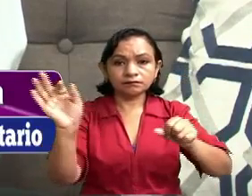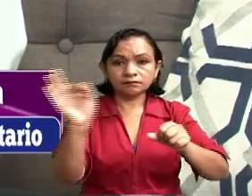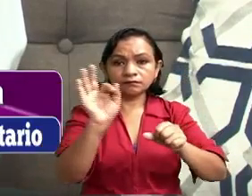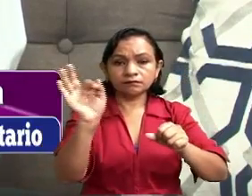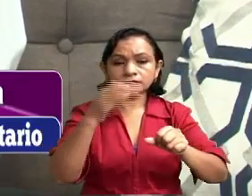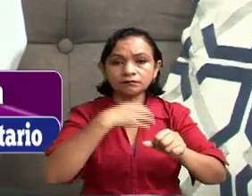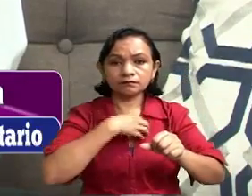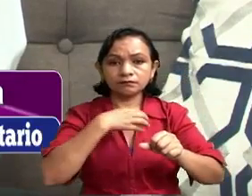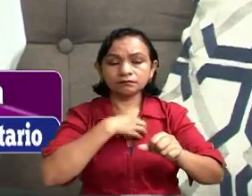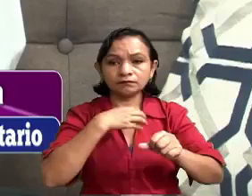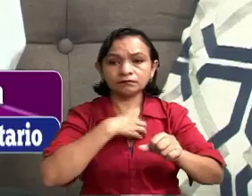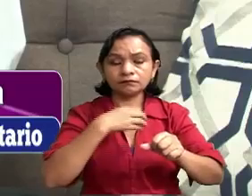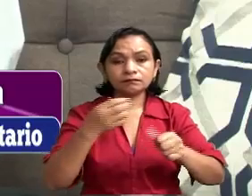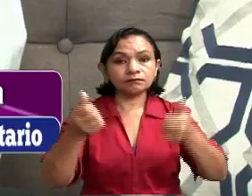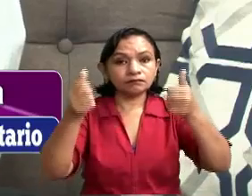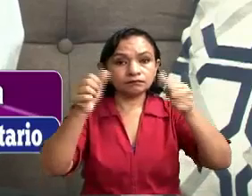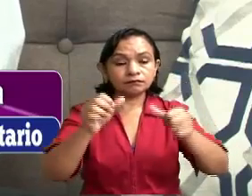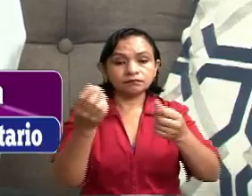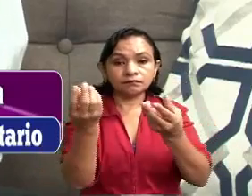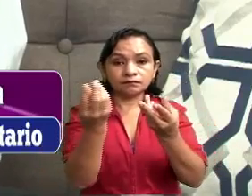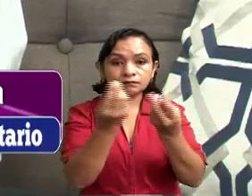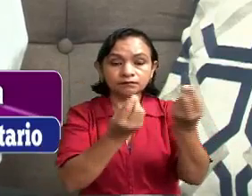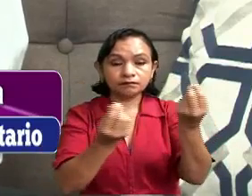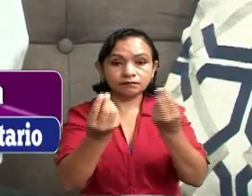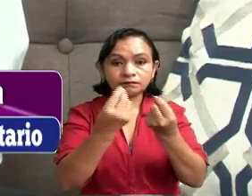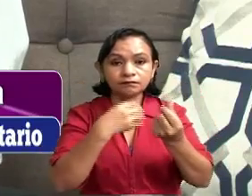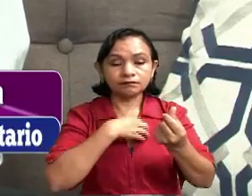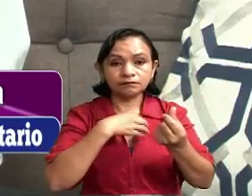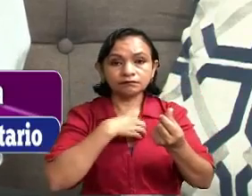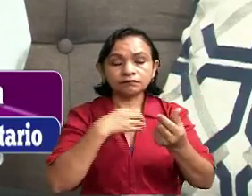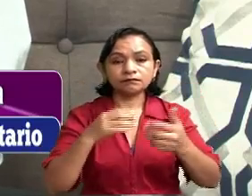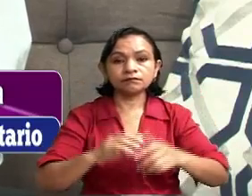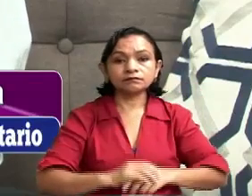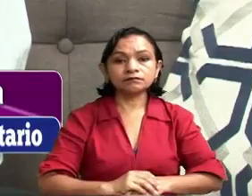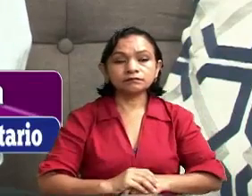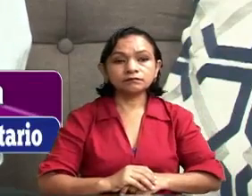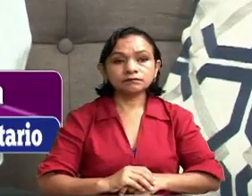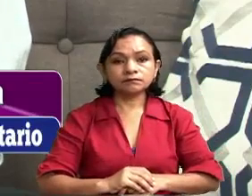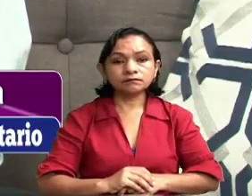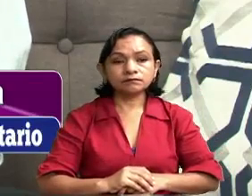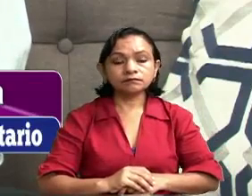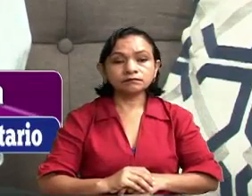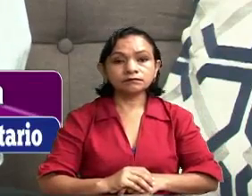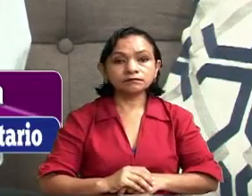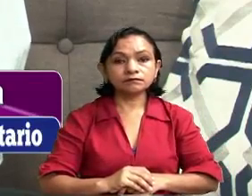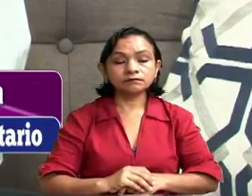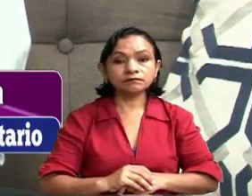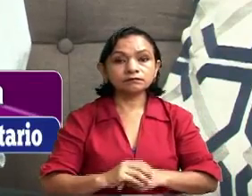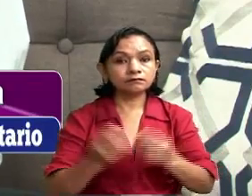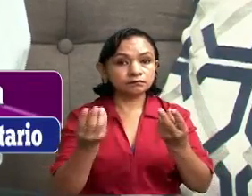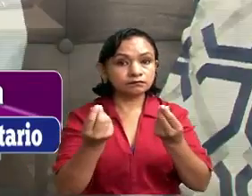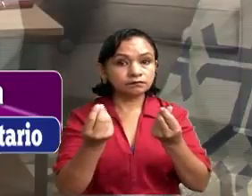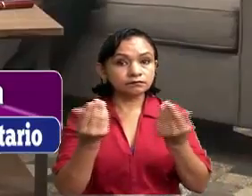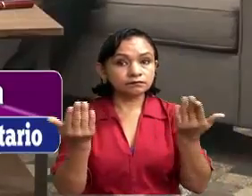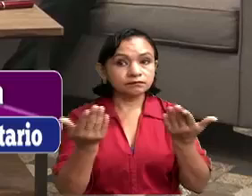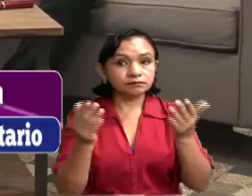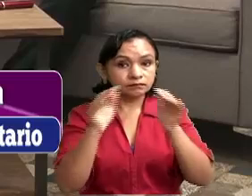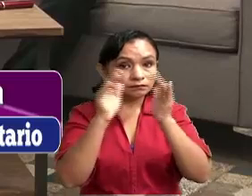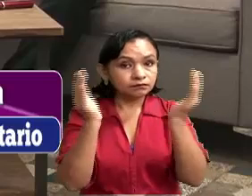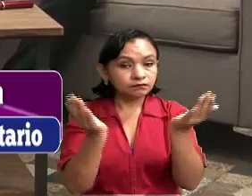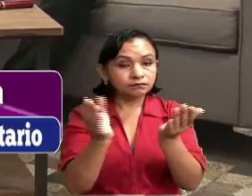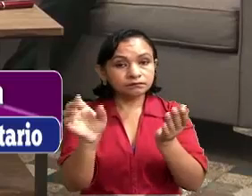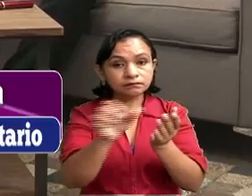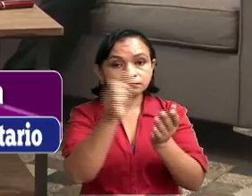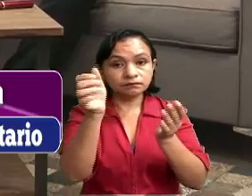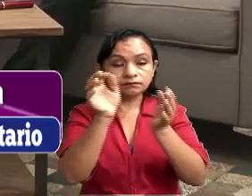nuestra, claro. Le da estabilidad a la economía nuestra, etcétera. Y principalmente estabilidad a nivel macroeconómico. Sí. Otra